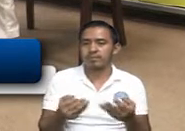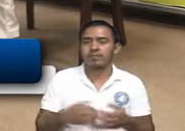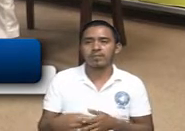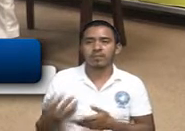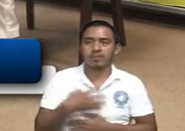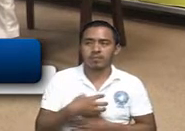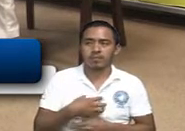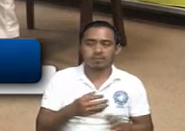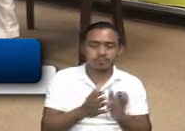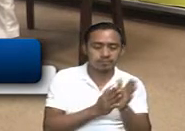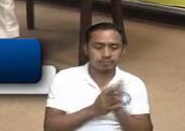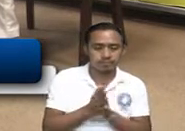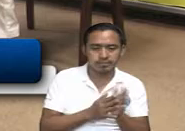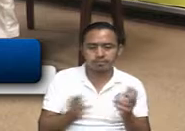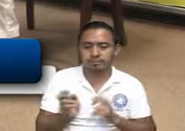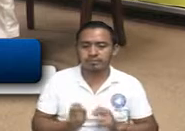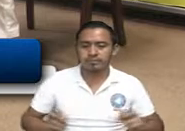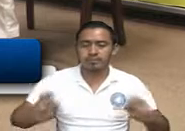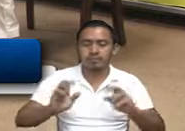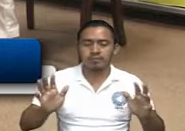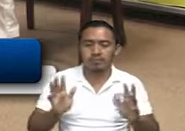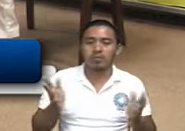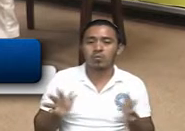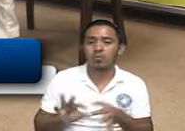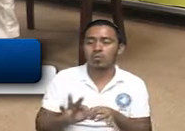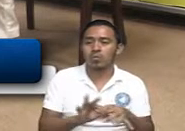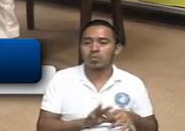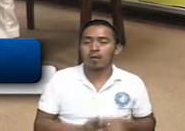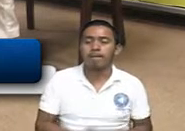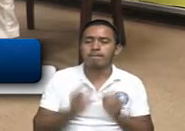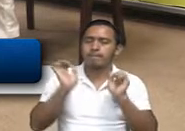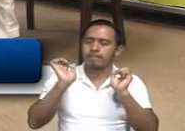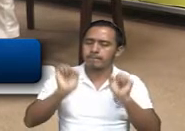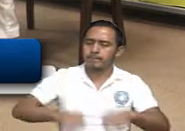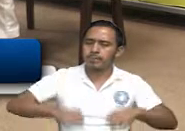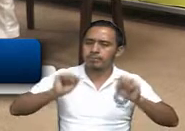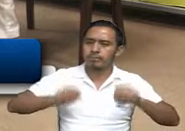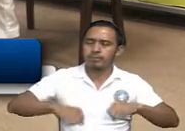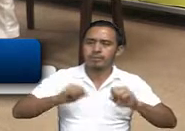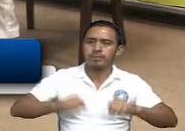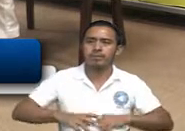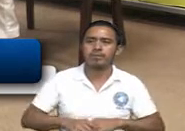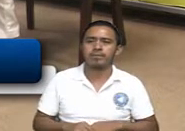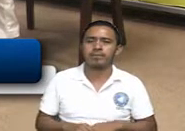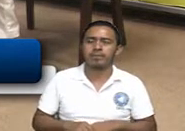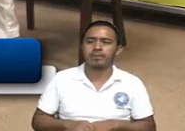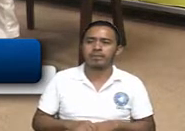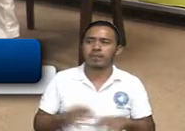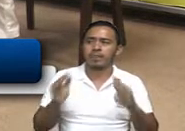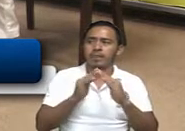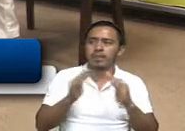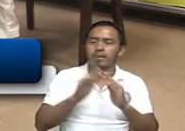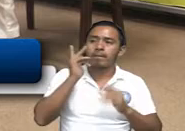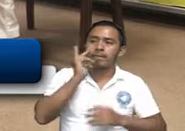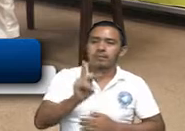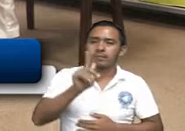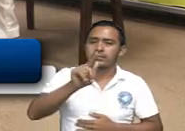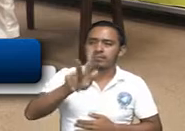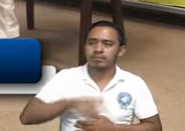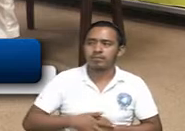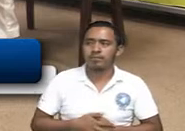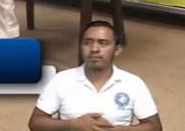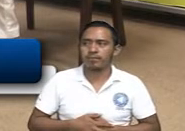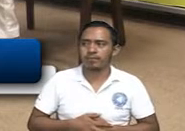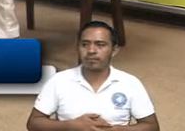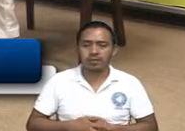espacios de recreación en conjunto, ¿verdad? Que nos permita, si vamos a estar en la casa viendo una película, porque no vamos a tener para